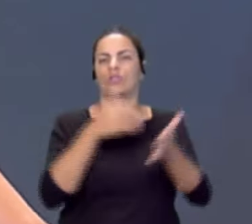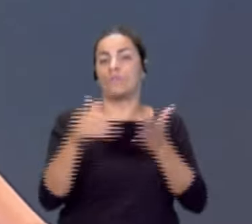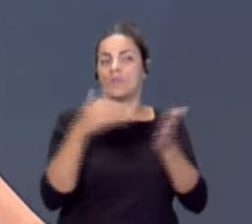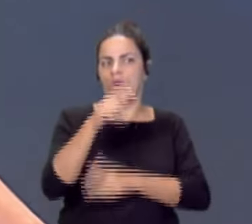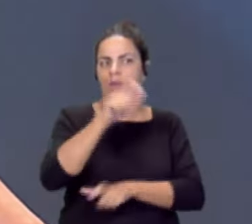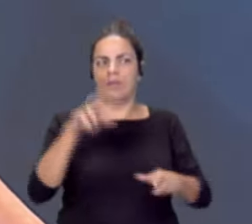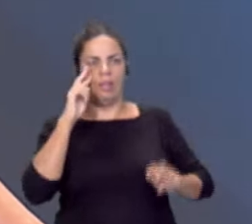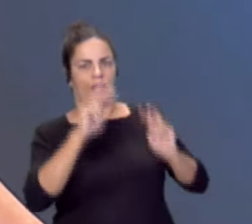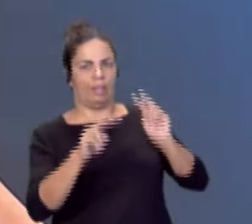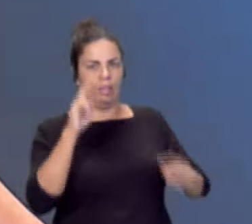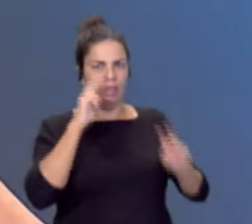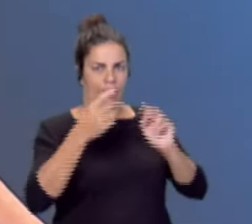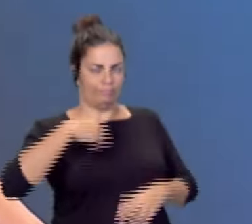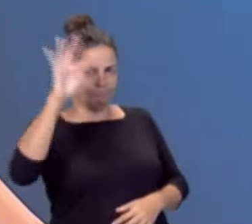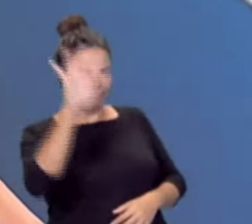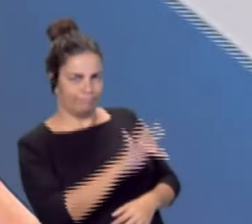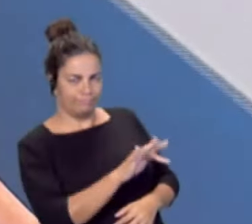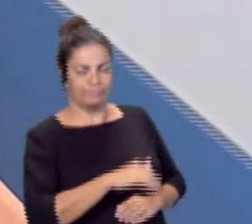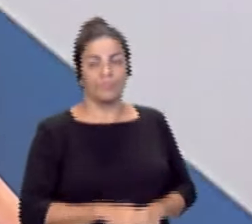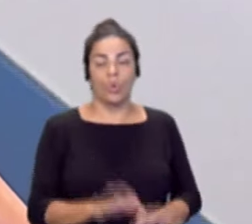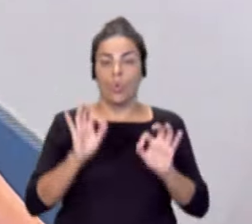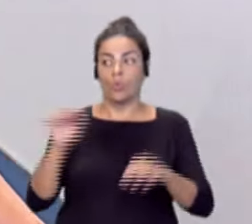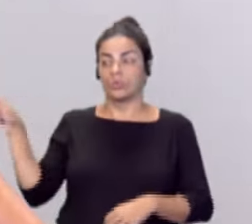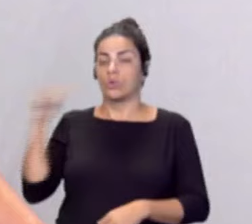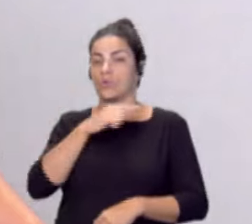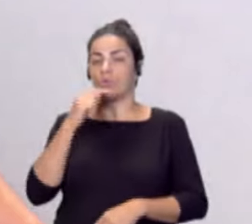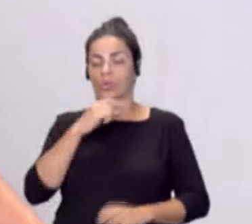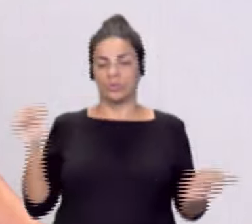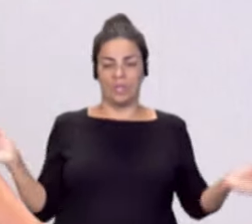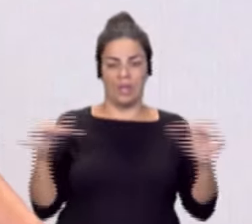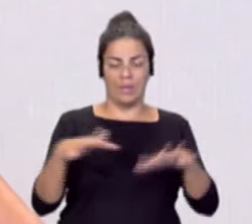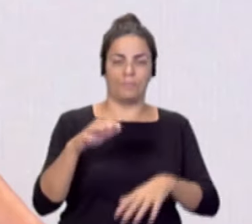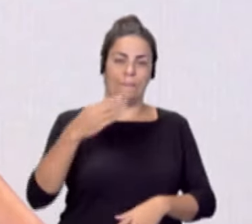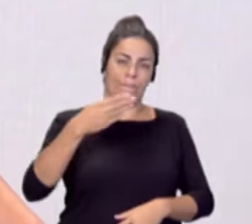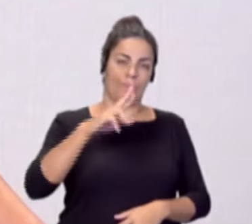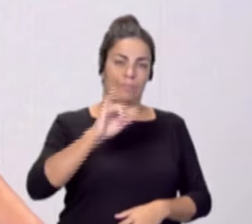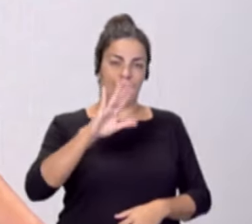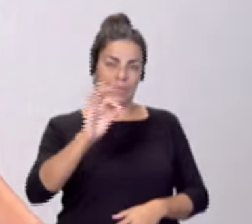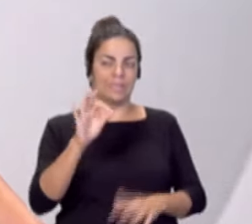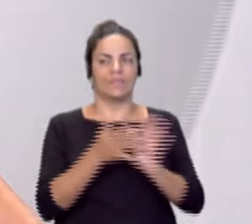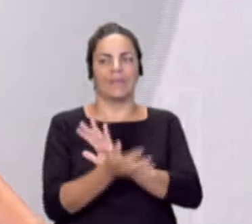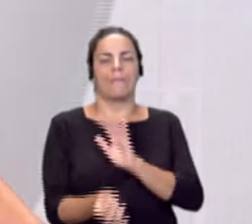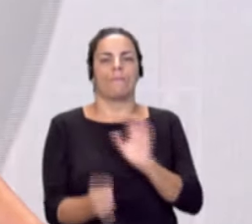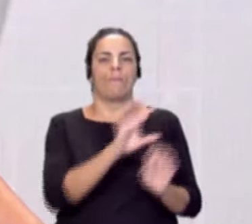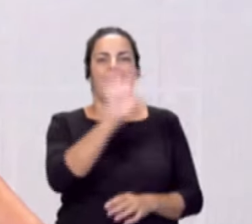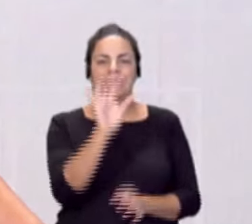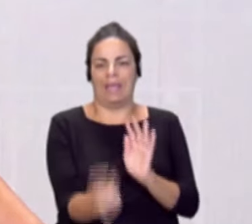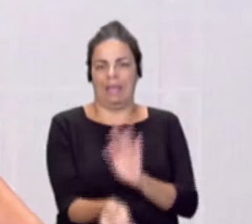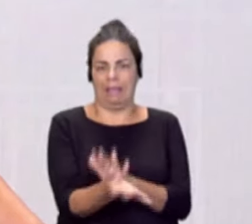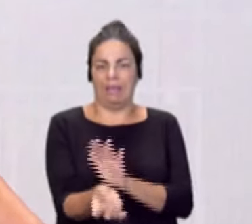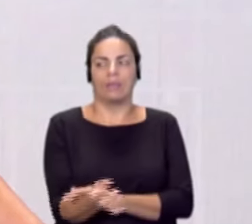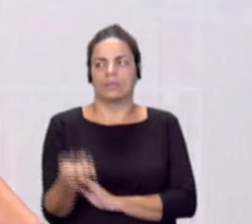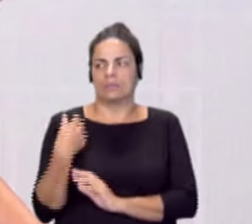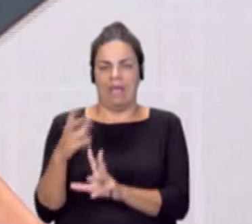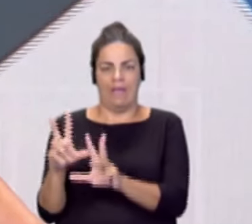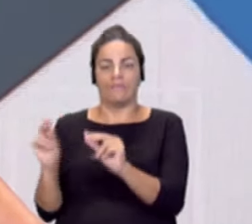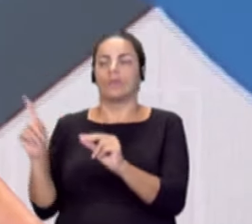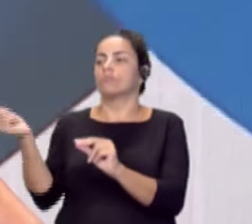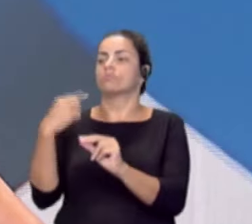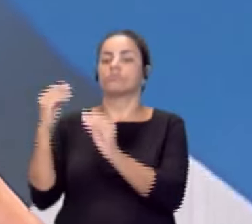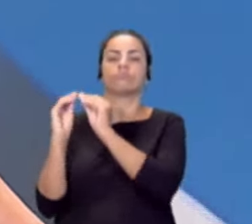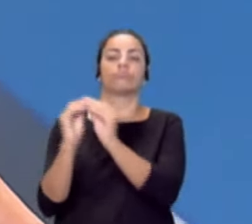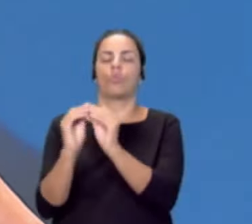Y precisamente en Rusia, la cumbre de los BRICS, los países emergentes, llega a su fin con un llamamiento unánime para acabar con la guerra